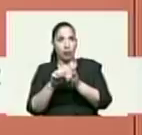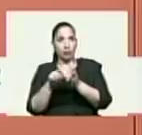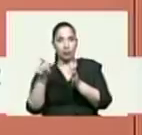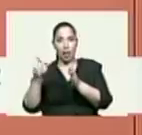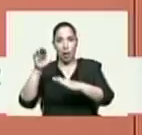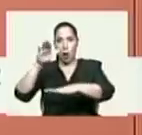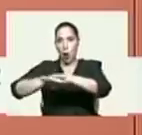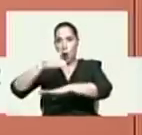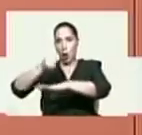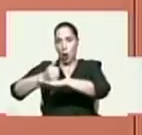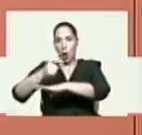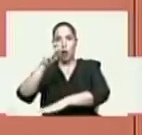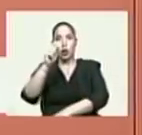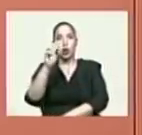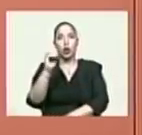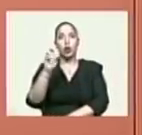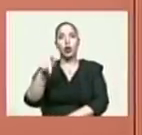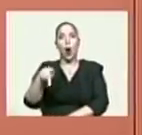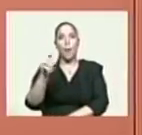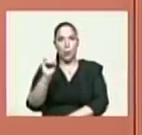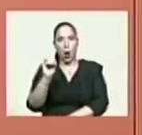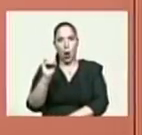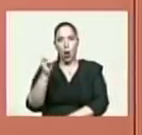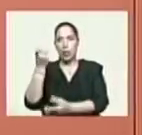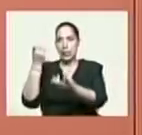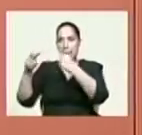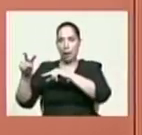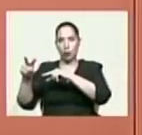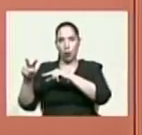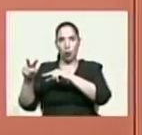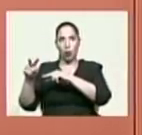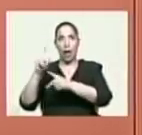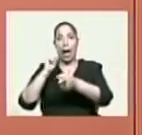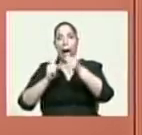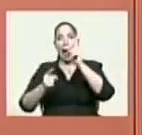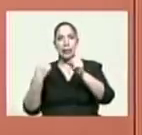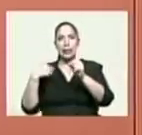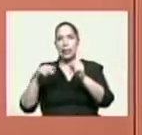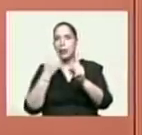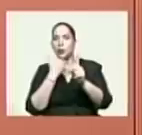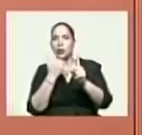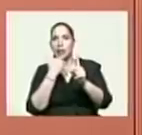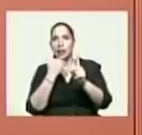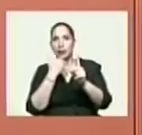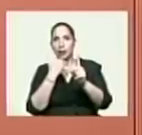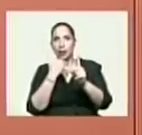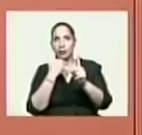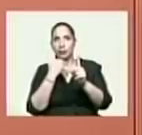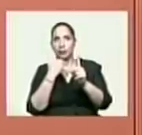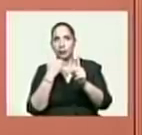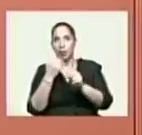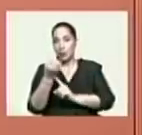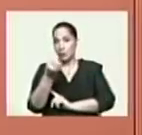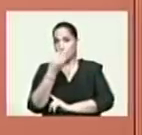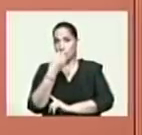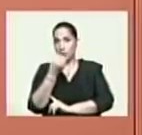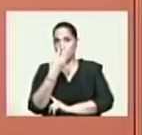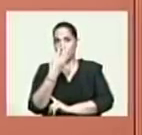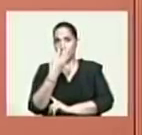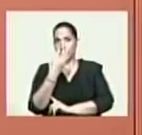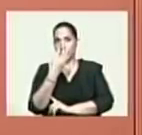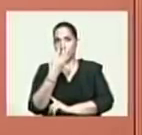topo, a un traidor, a alguien que teníamos aquí mismo, en el Palacio de Miraflores,